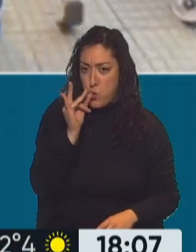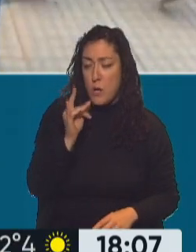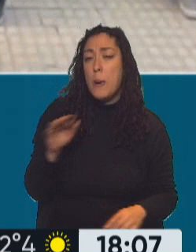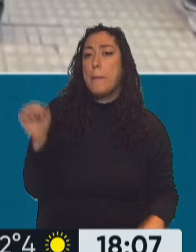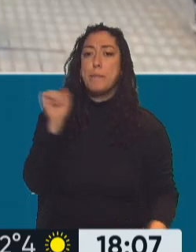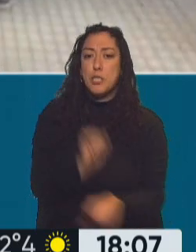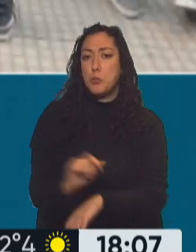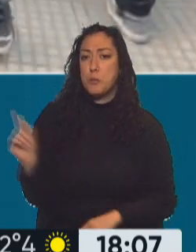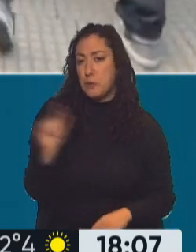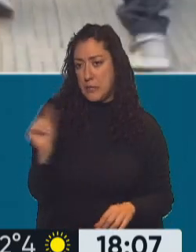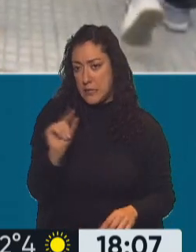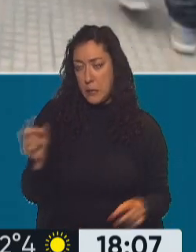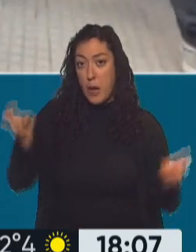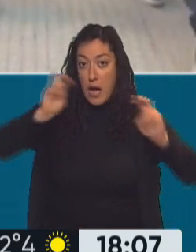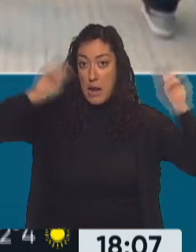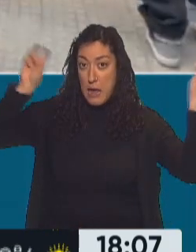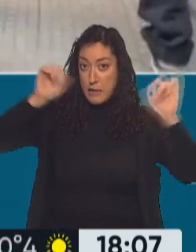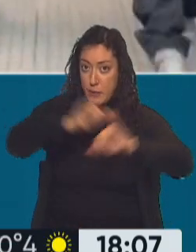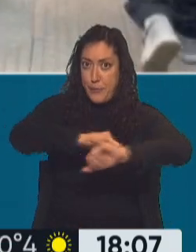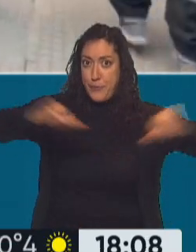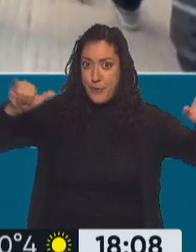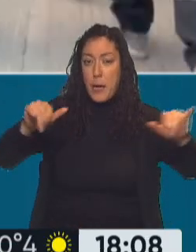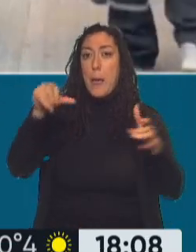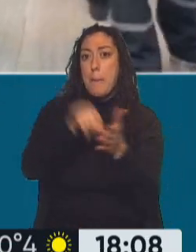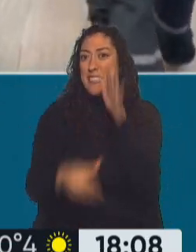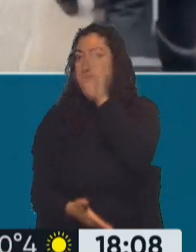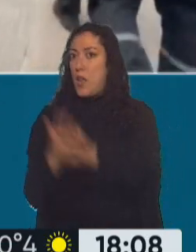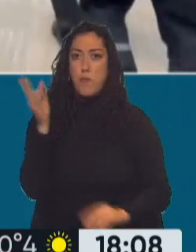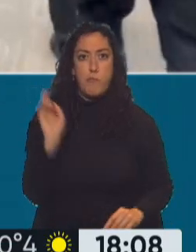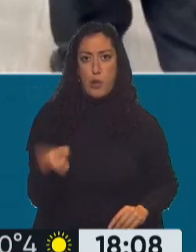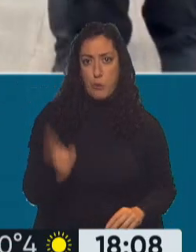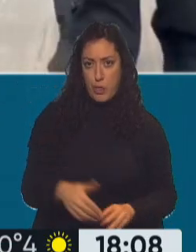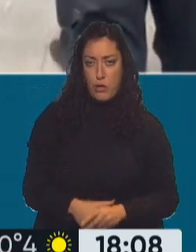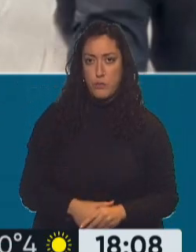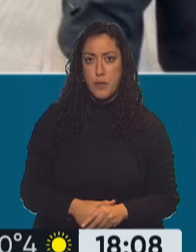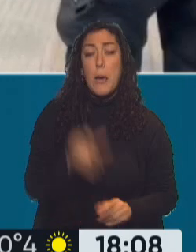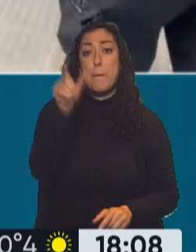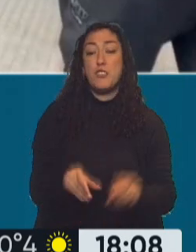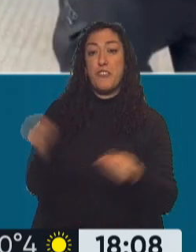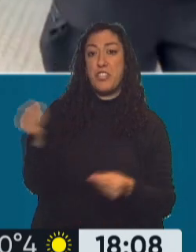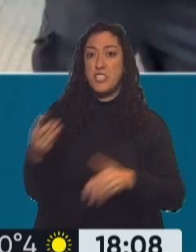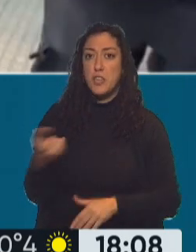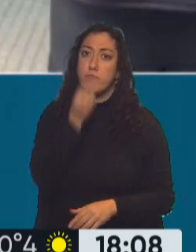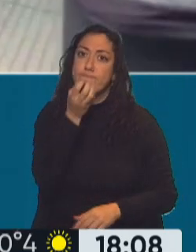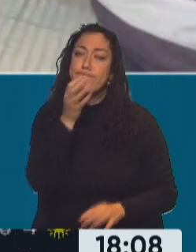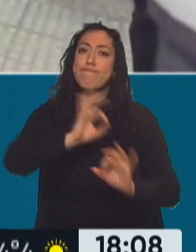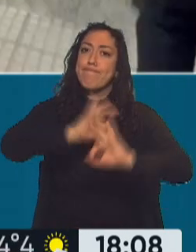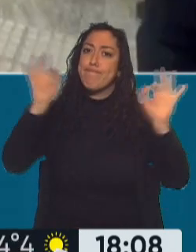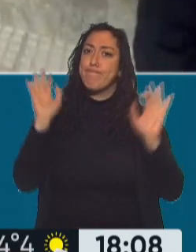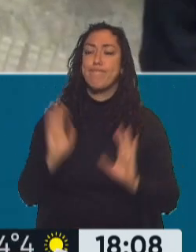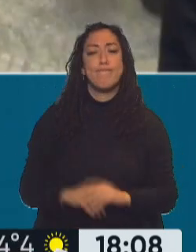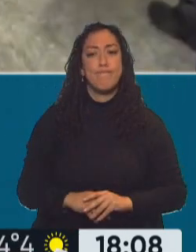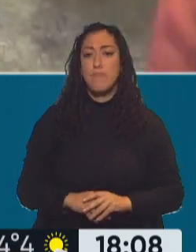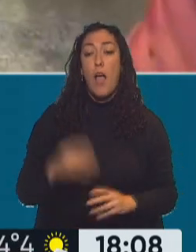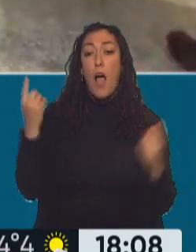preventiva y emitió una alerta para prohibir su salida del país. El financiero se negó a declarar. La aduana